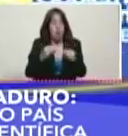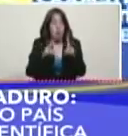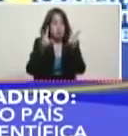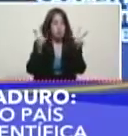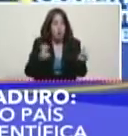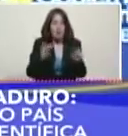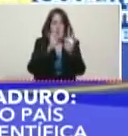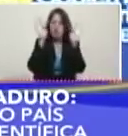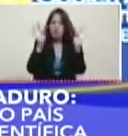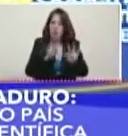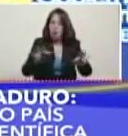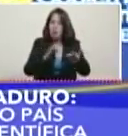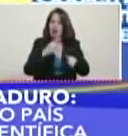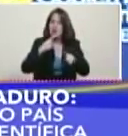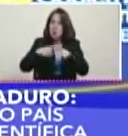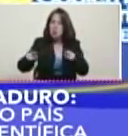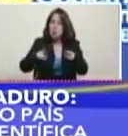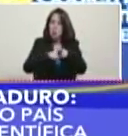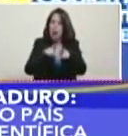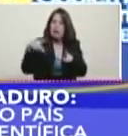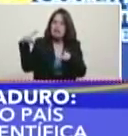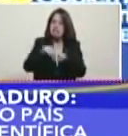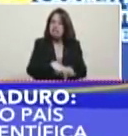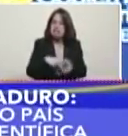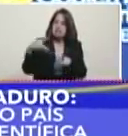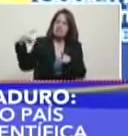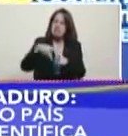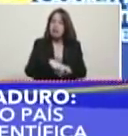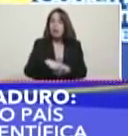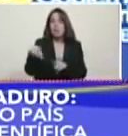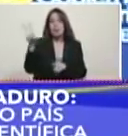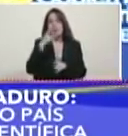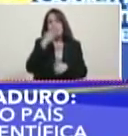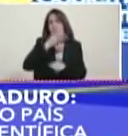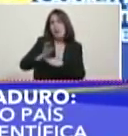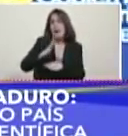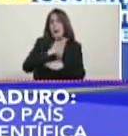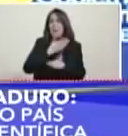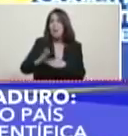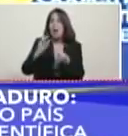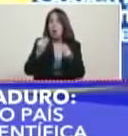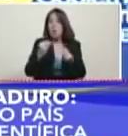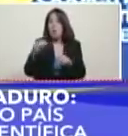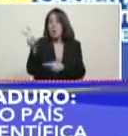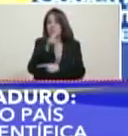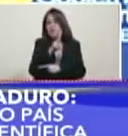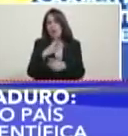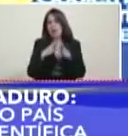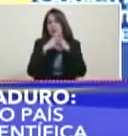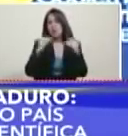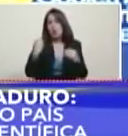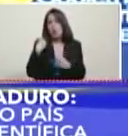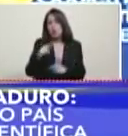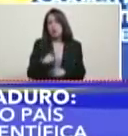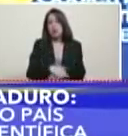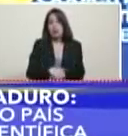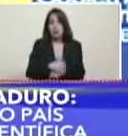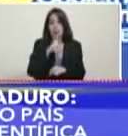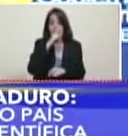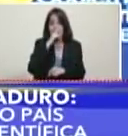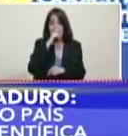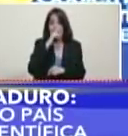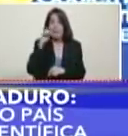modelo, el nuevo sistema. Y Venezuela lo tiene todo. Donald Trump se le